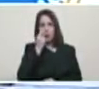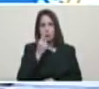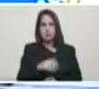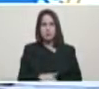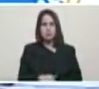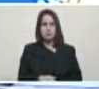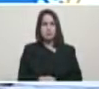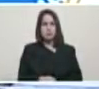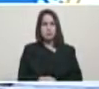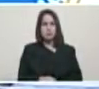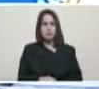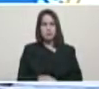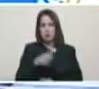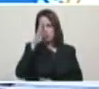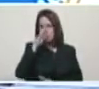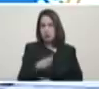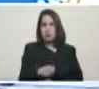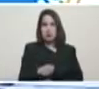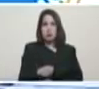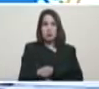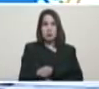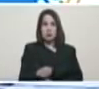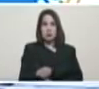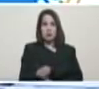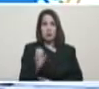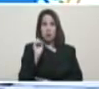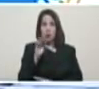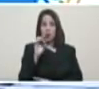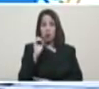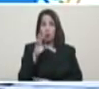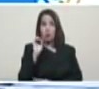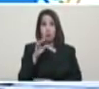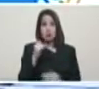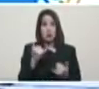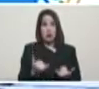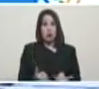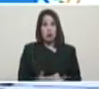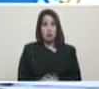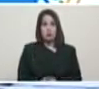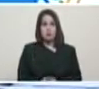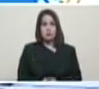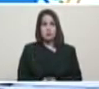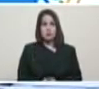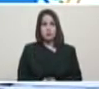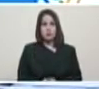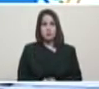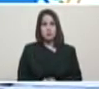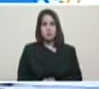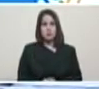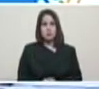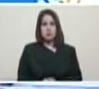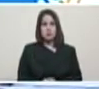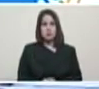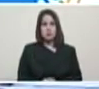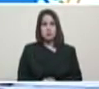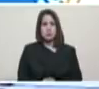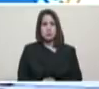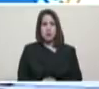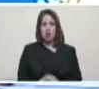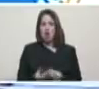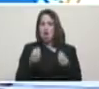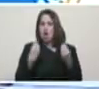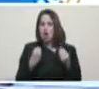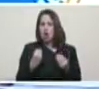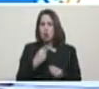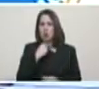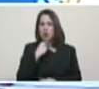han sido designados por el congreso de este poderoso movimiento viviendo venezolanos como los voceros